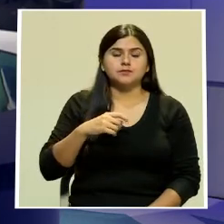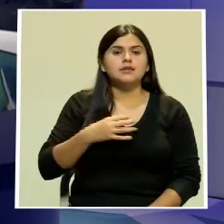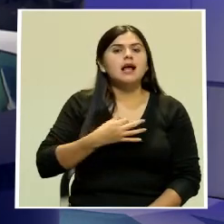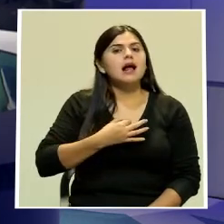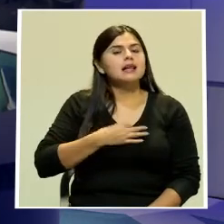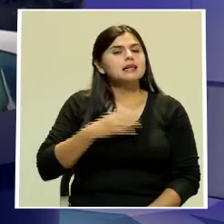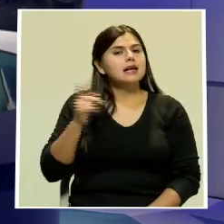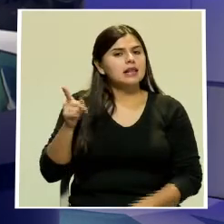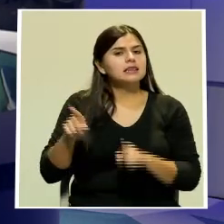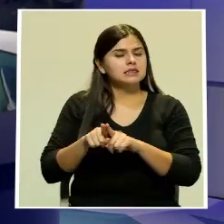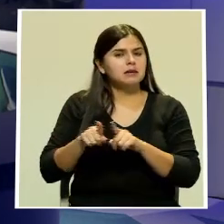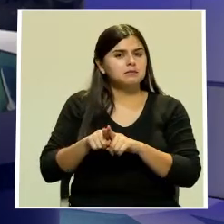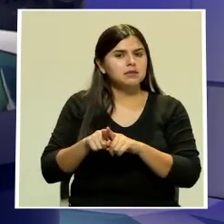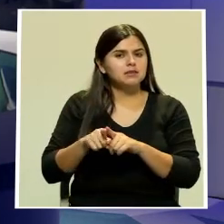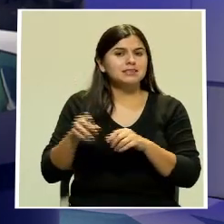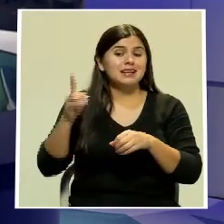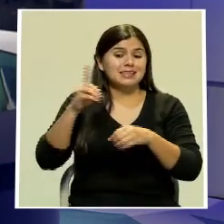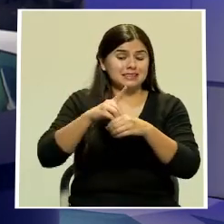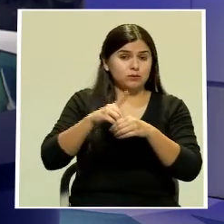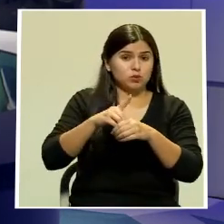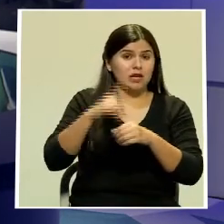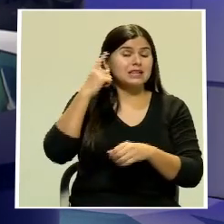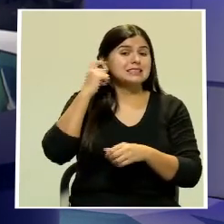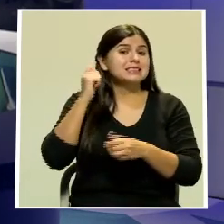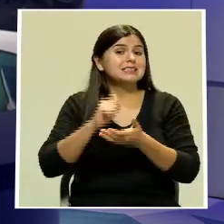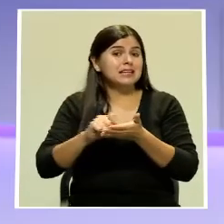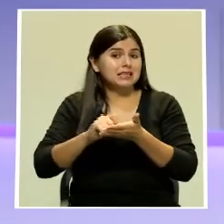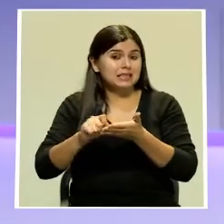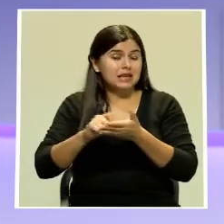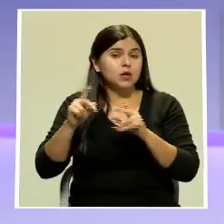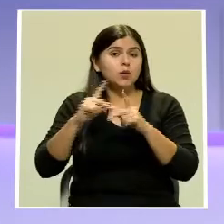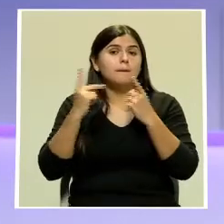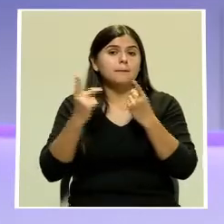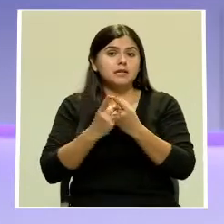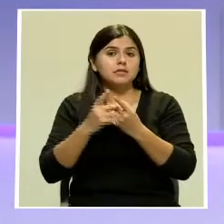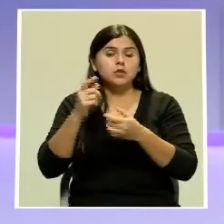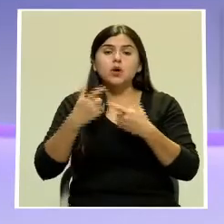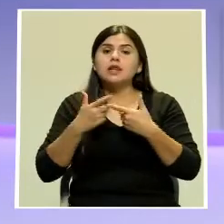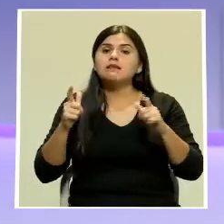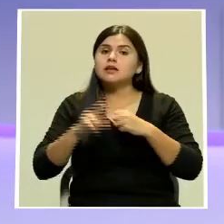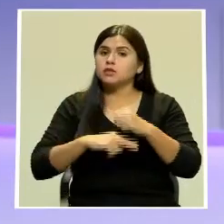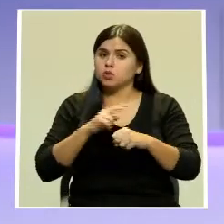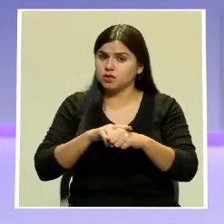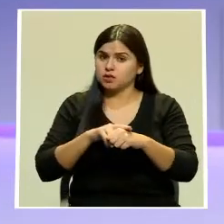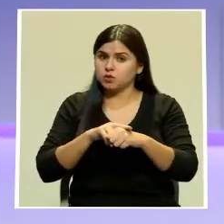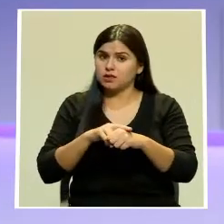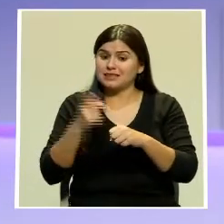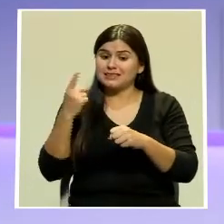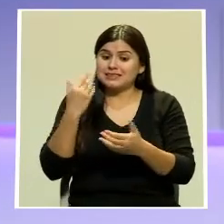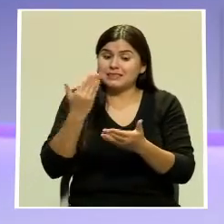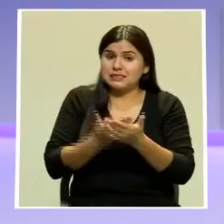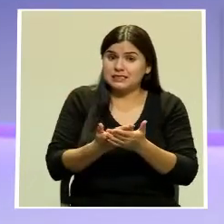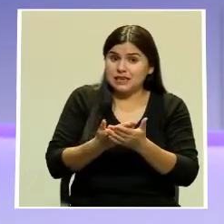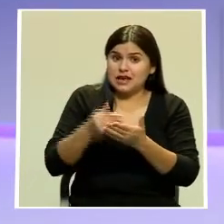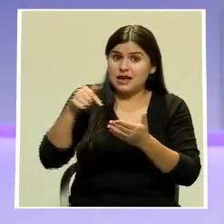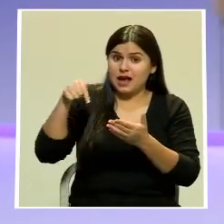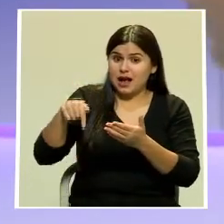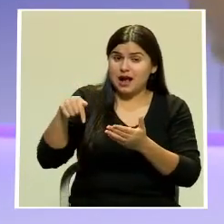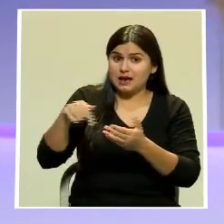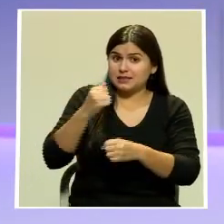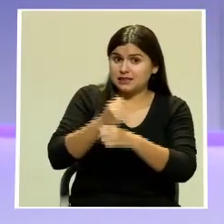de diputado, secretario general del Partido Liberación Nacional y llega a este punto clave, a este puesto